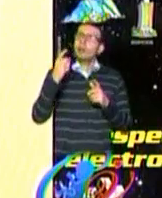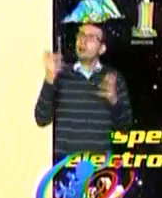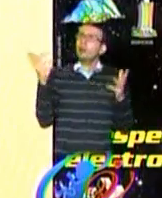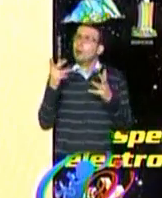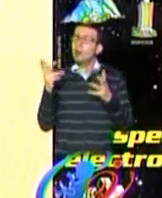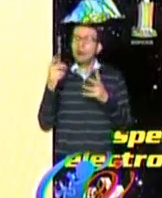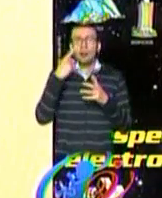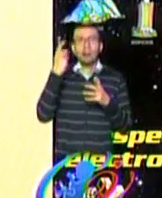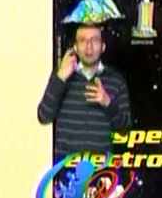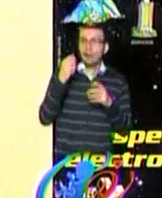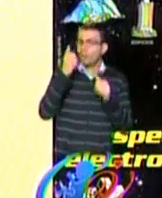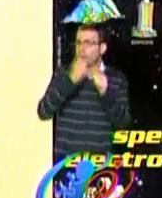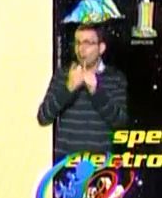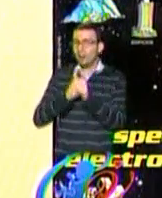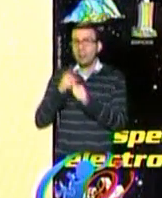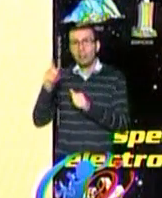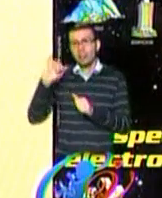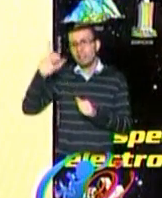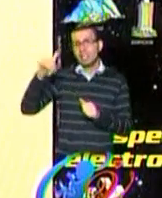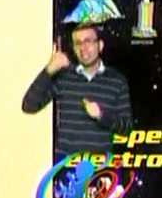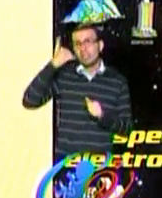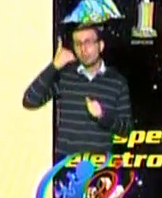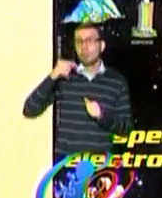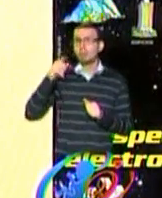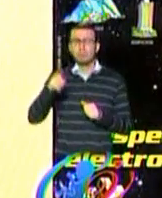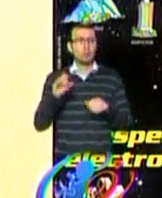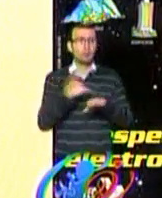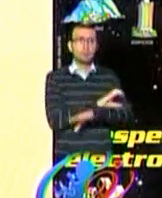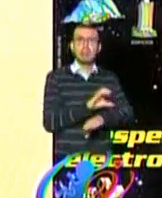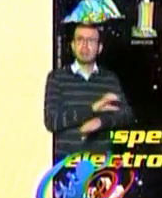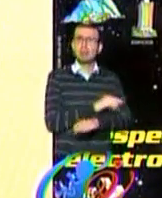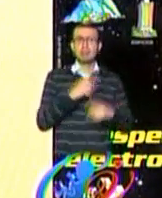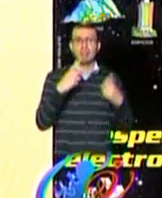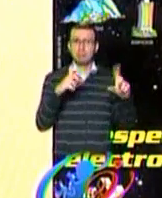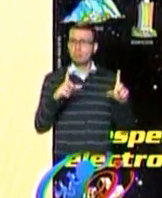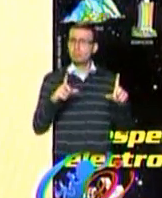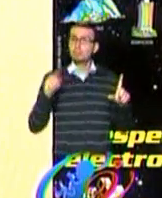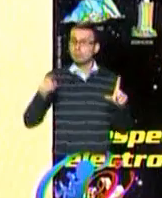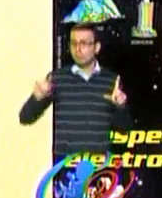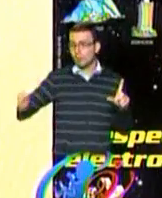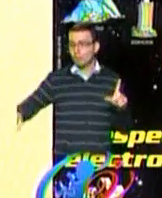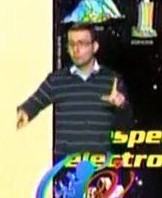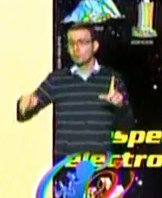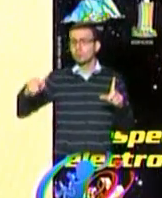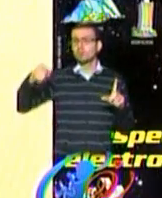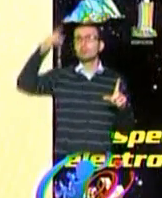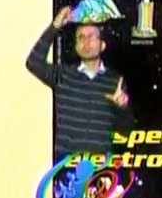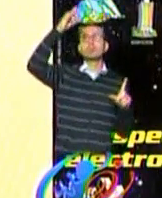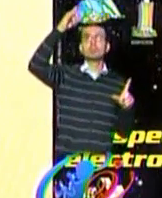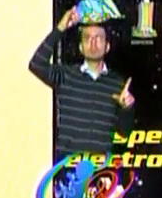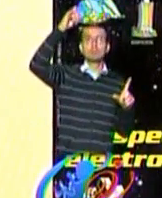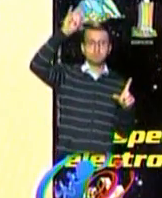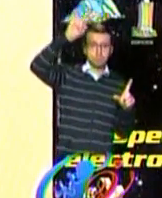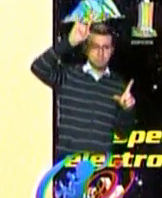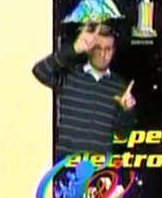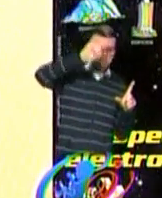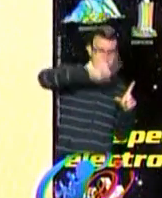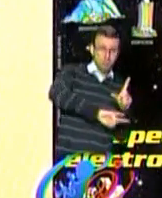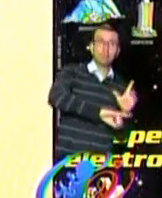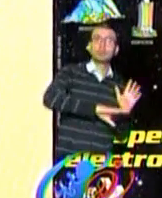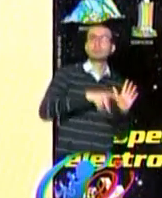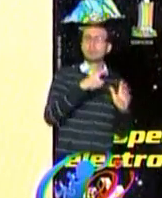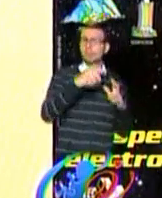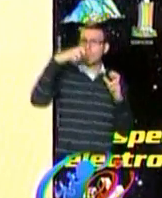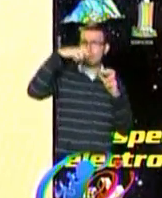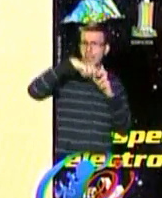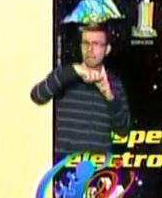cada uno tiene en su celular, en su computador, en su televisor, y ella, independiente de todo, va creando un campo